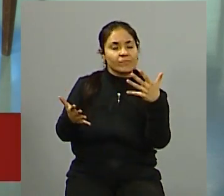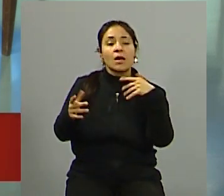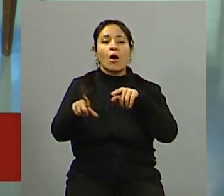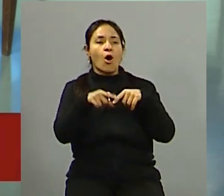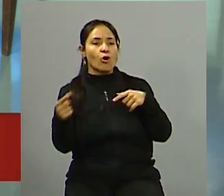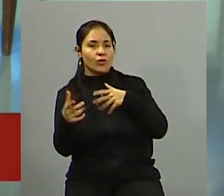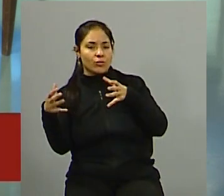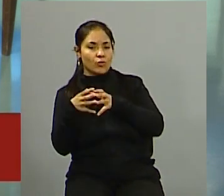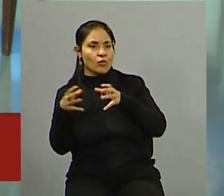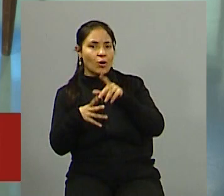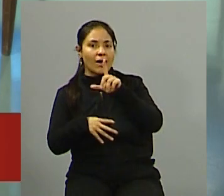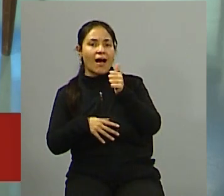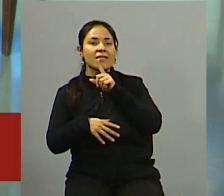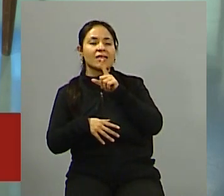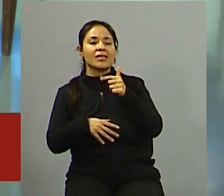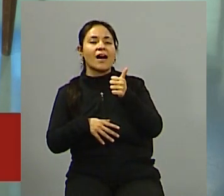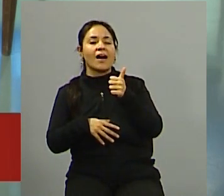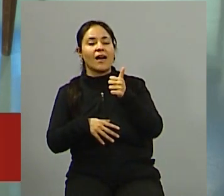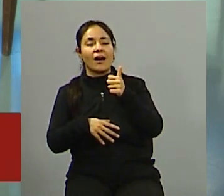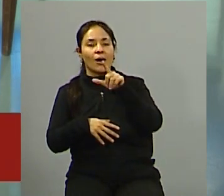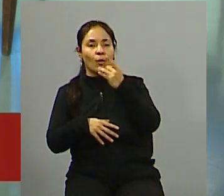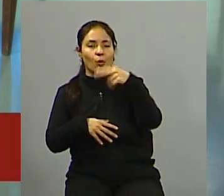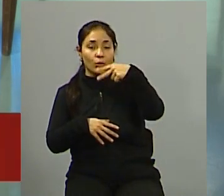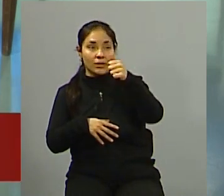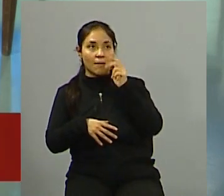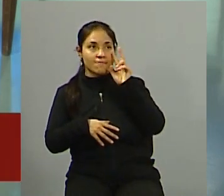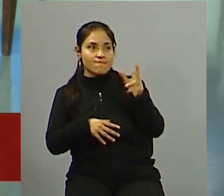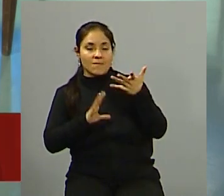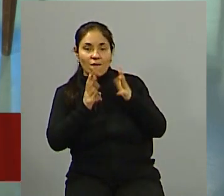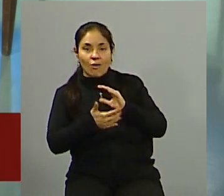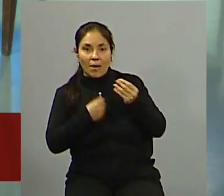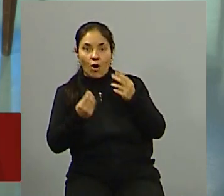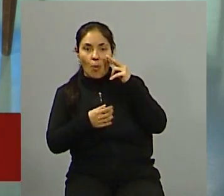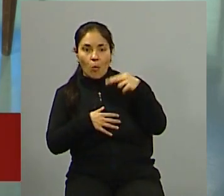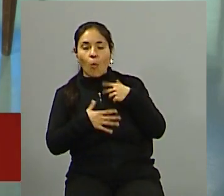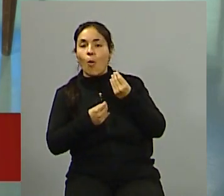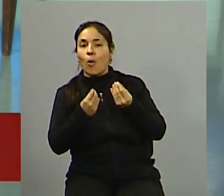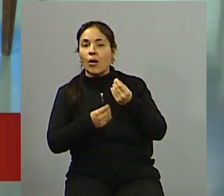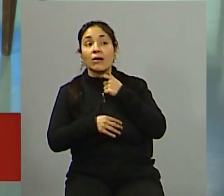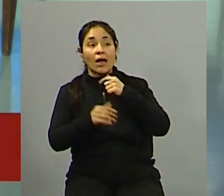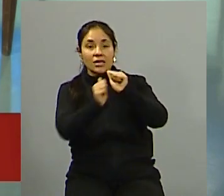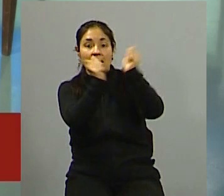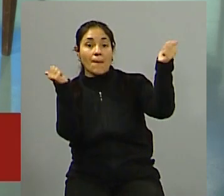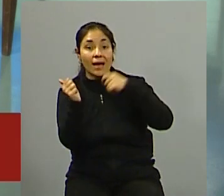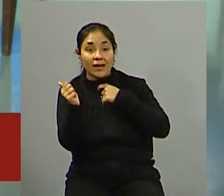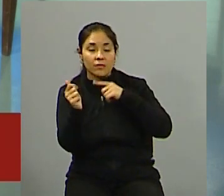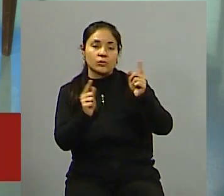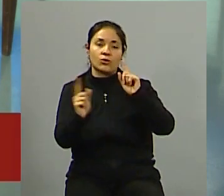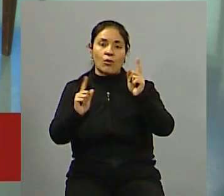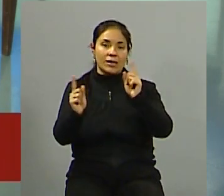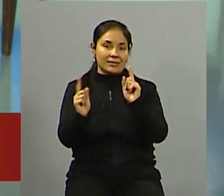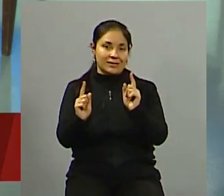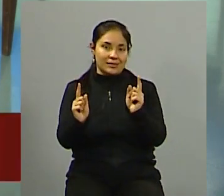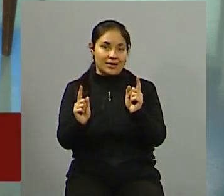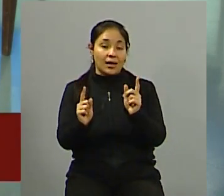España? Bueno, acá, lógicamente, ese es el punto. Uno, autodeterminación. ¿Se quieren separar? No. La realidad es que quieren